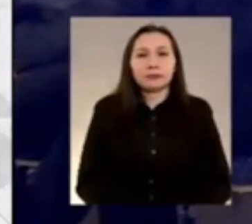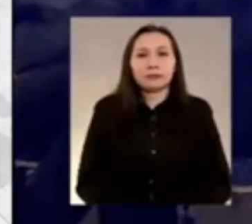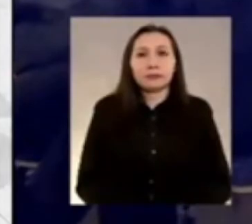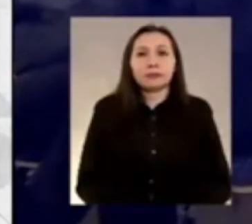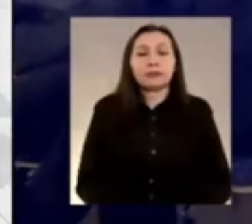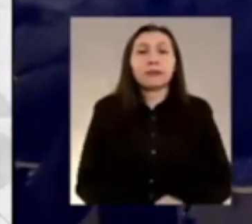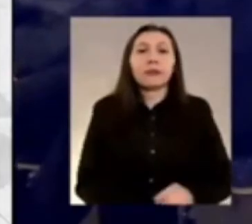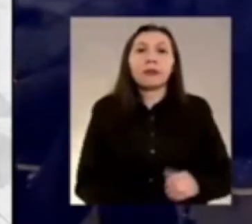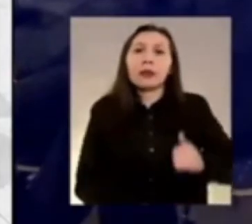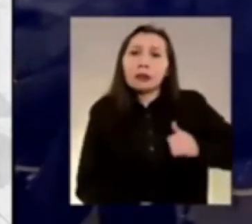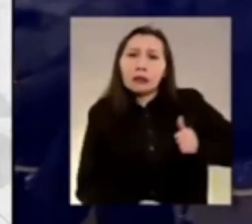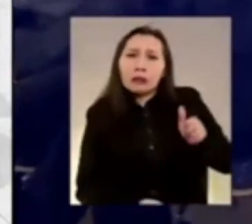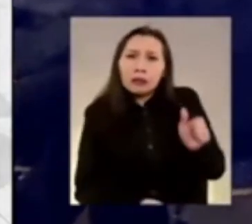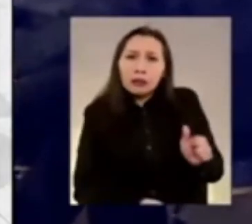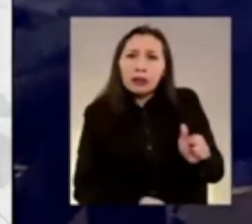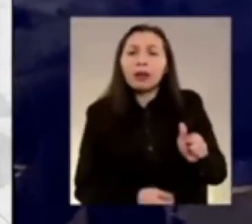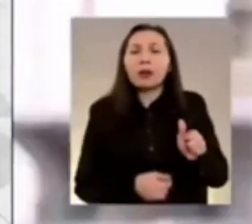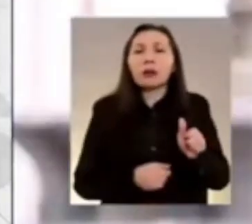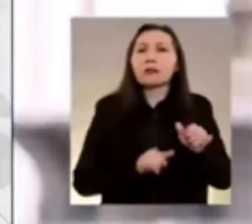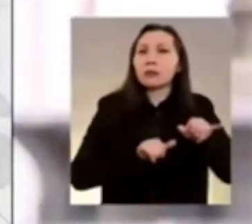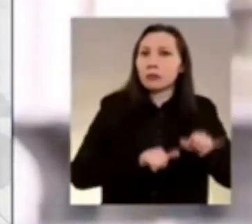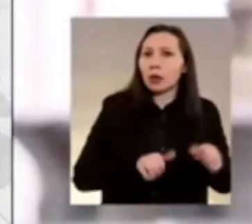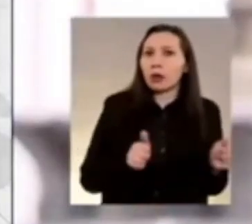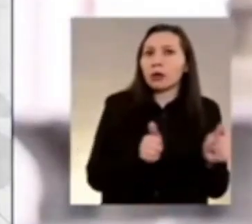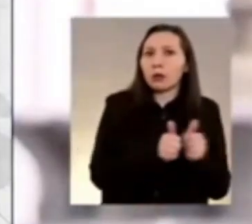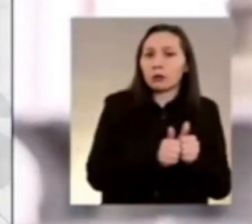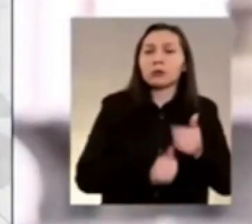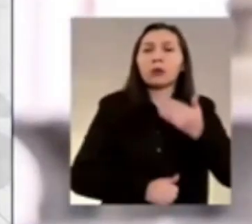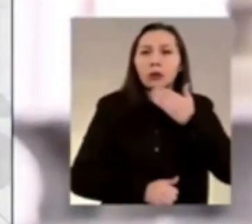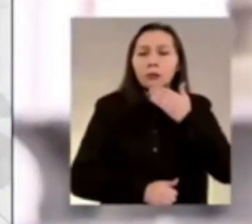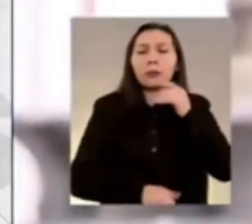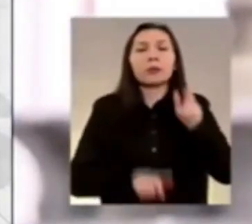A los detectives de investigaciones que se quedaron.